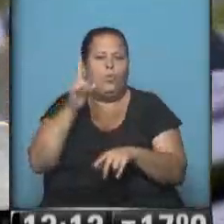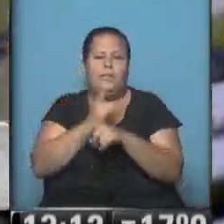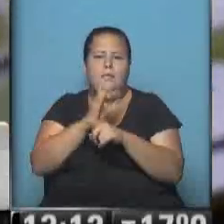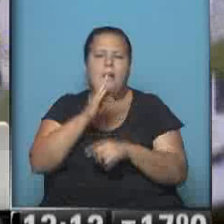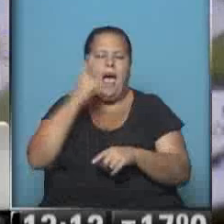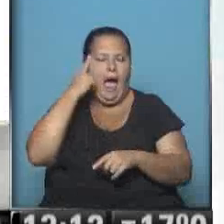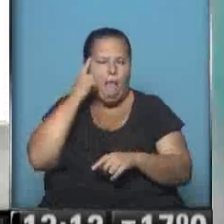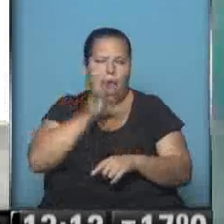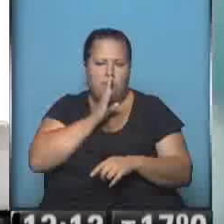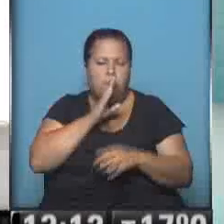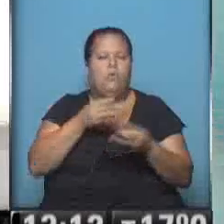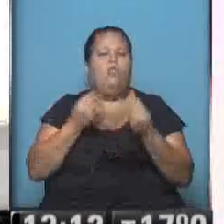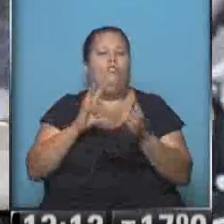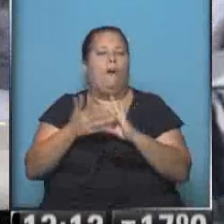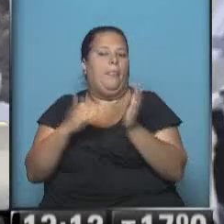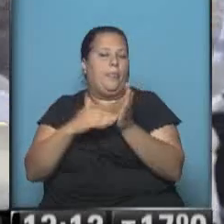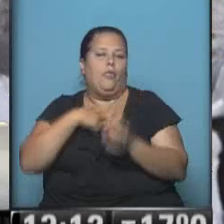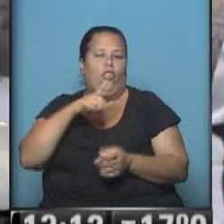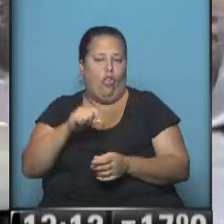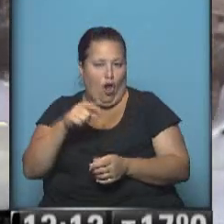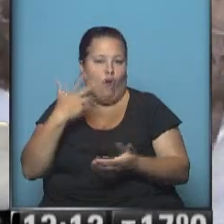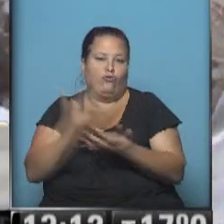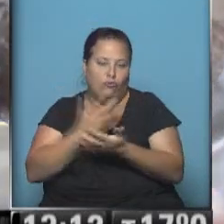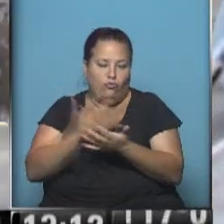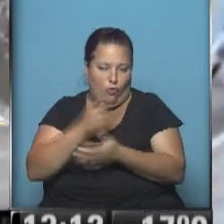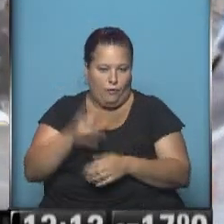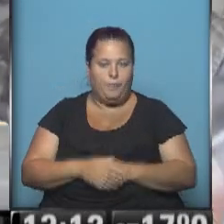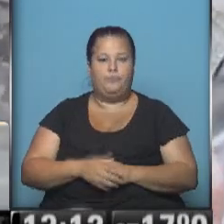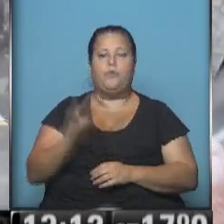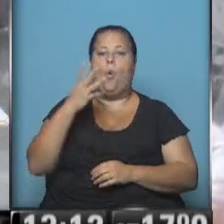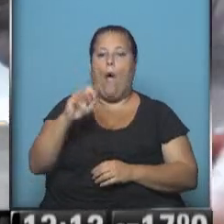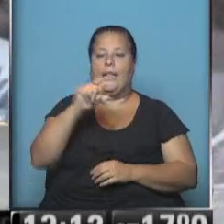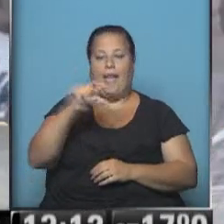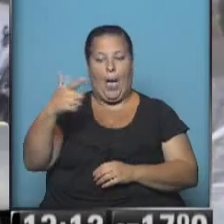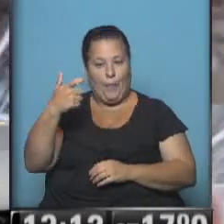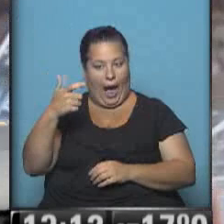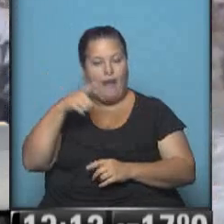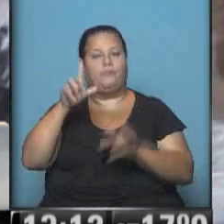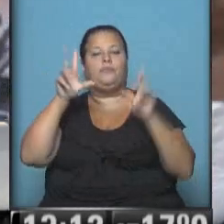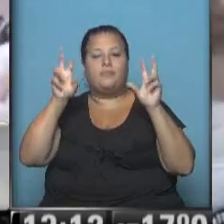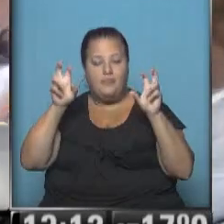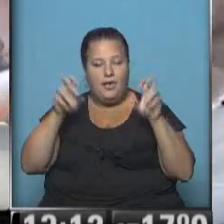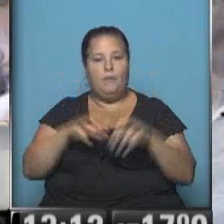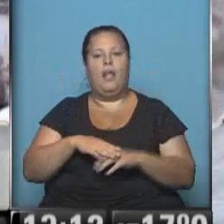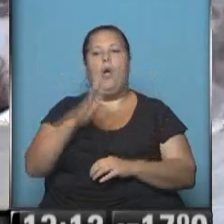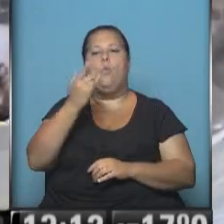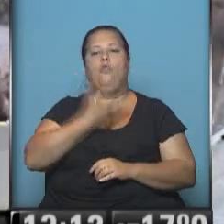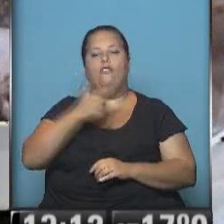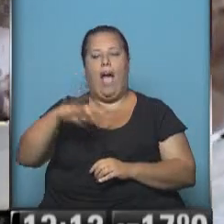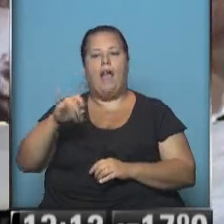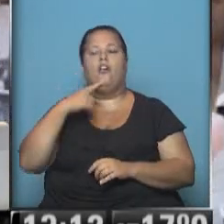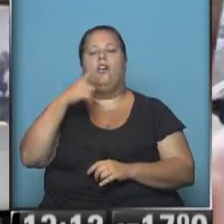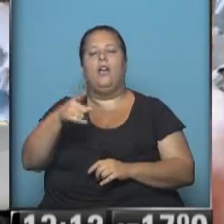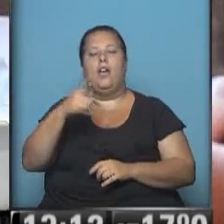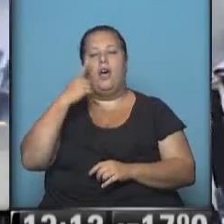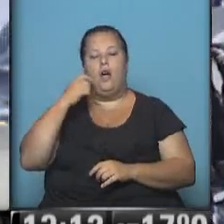cultura japonesa, funciona de acuerdo al dolor que tienen que atravesar? 40 balas es el caso Fisher Bufano, un documental del DOCA.